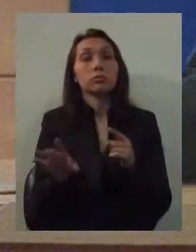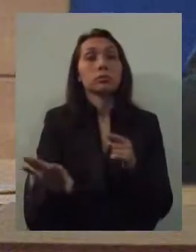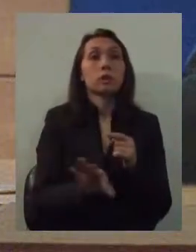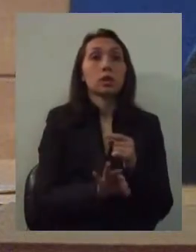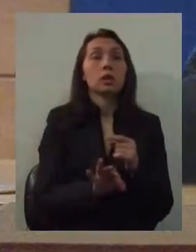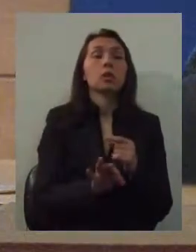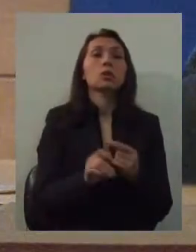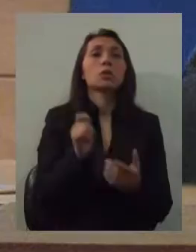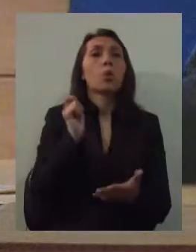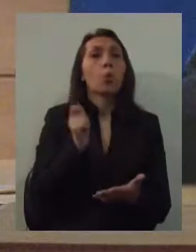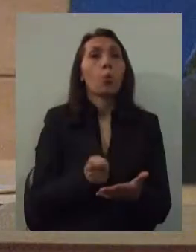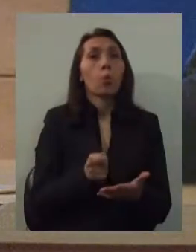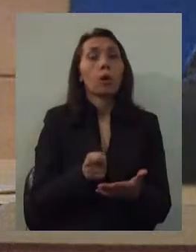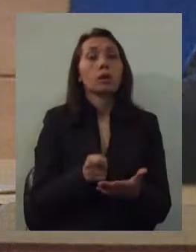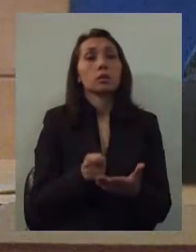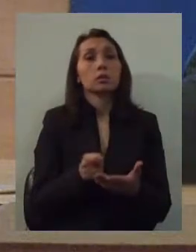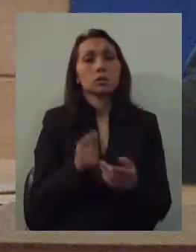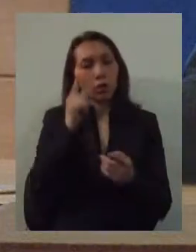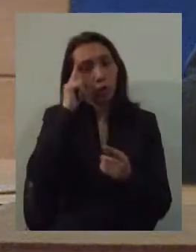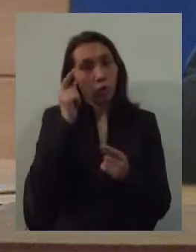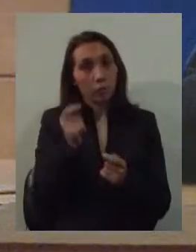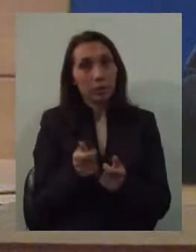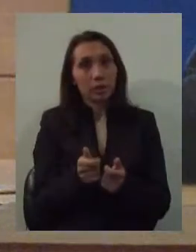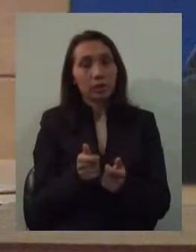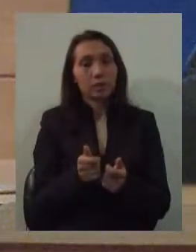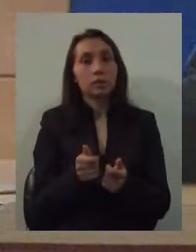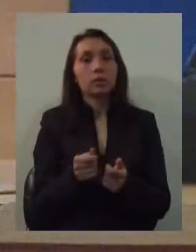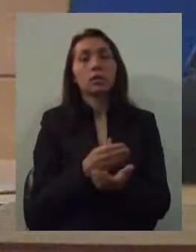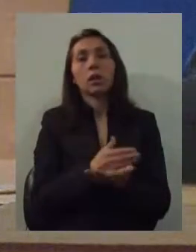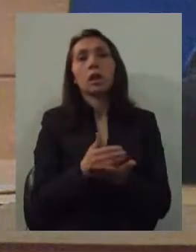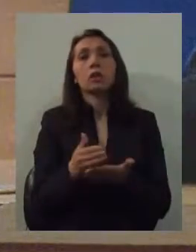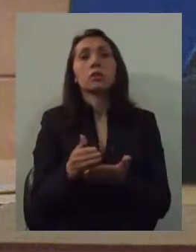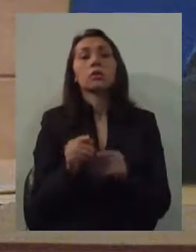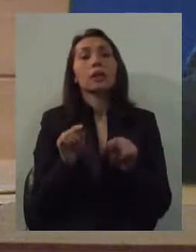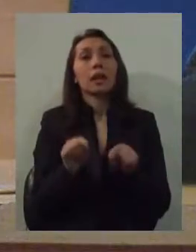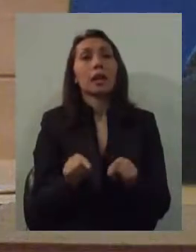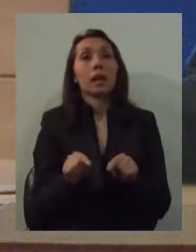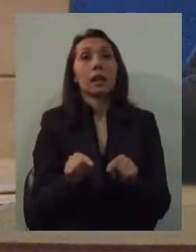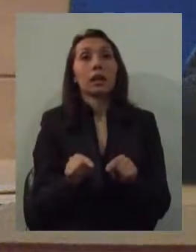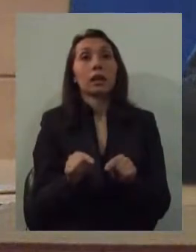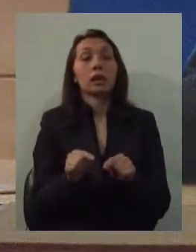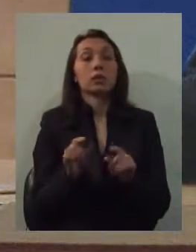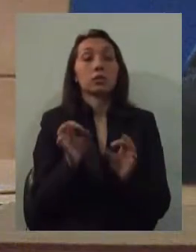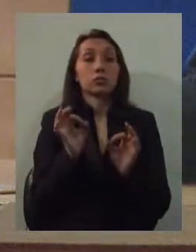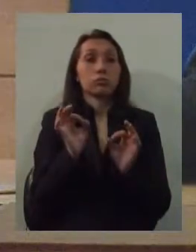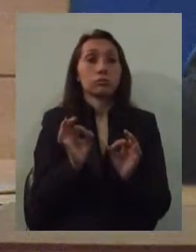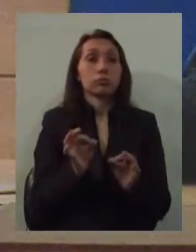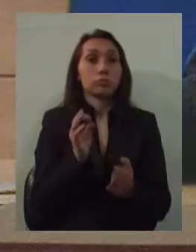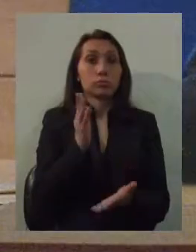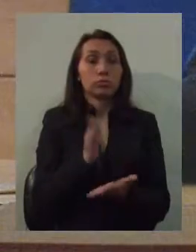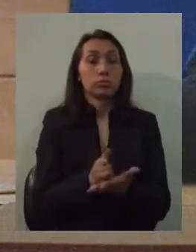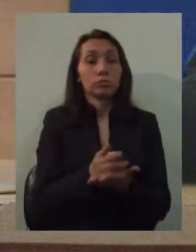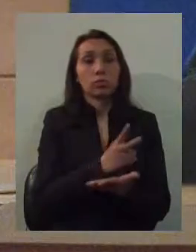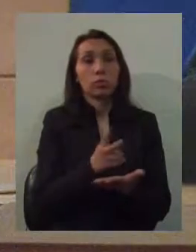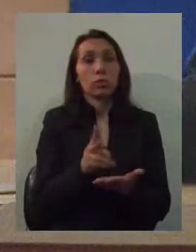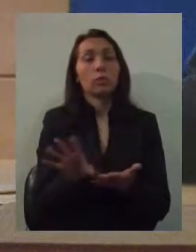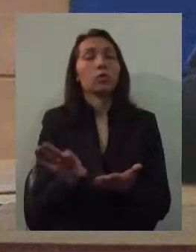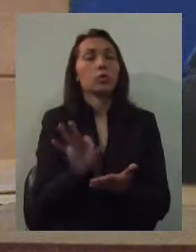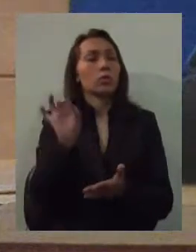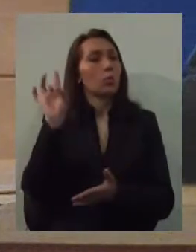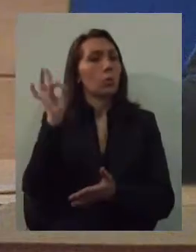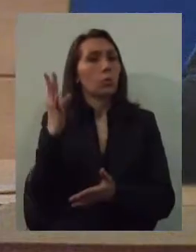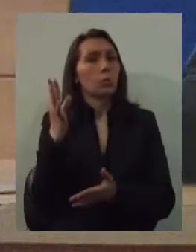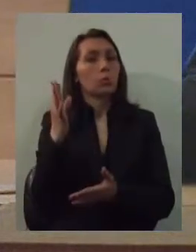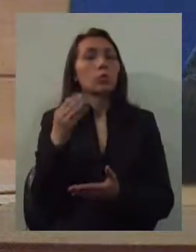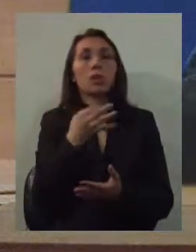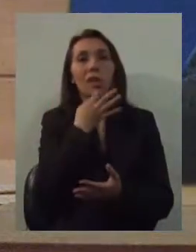el juez o el árbitro competente, entonces esa jurisdicción elegida por las partes es exclusiva, lo